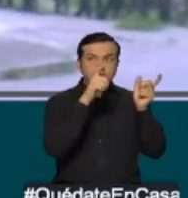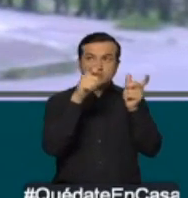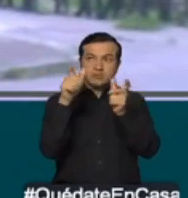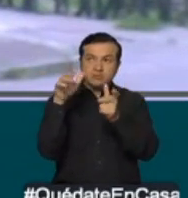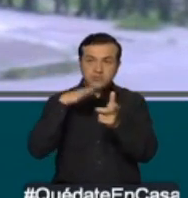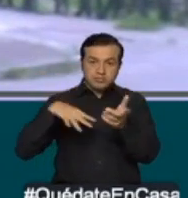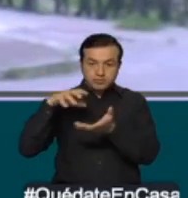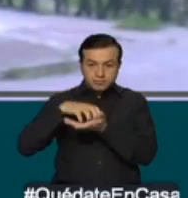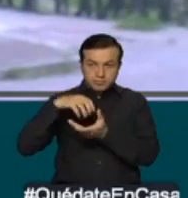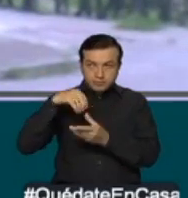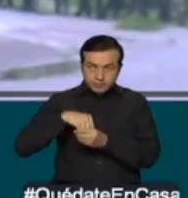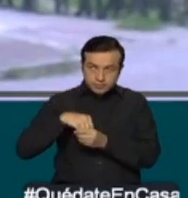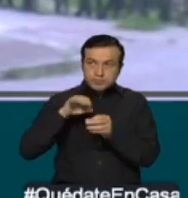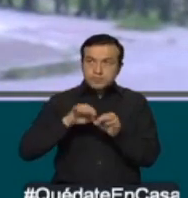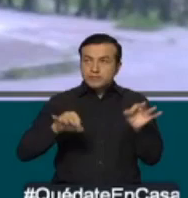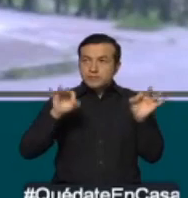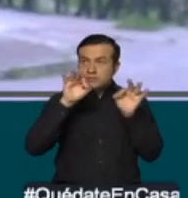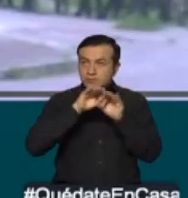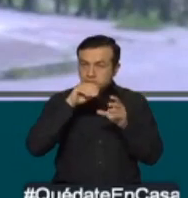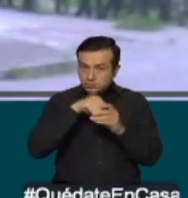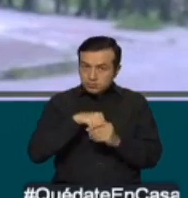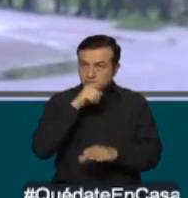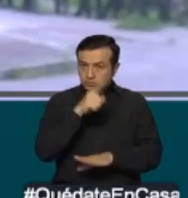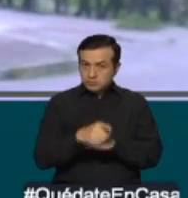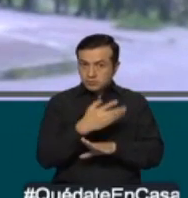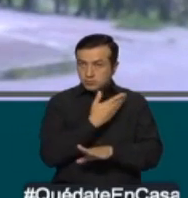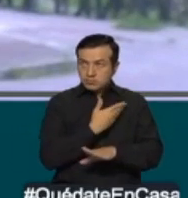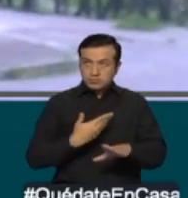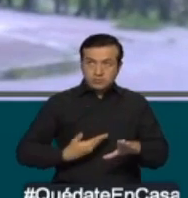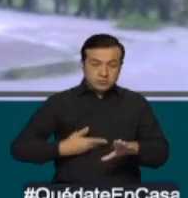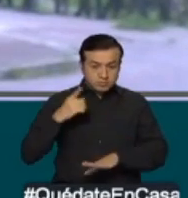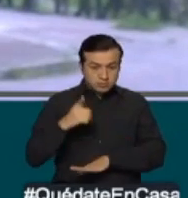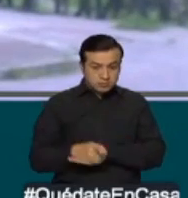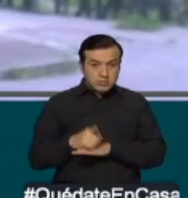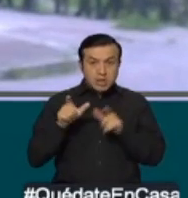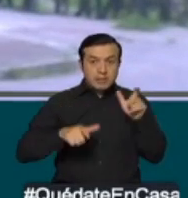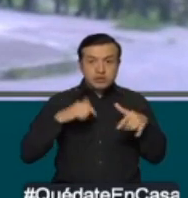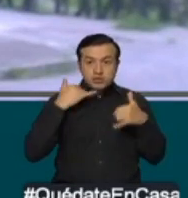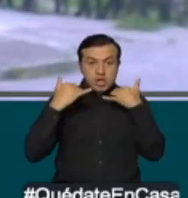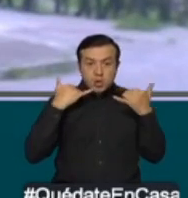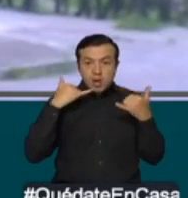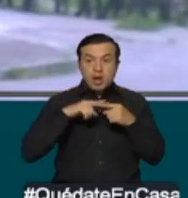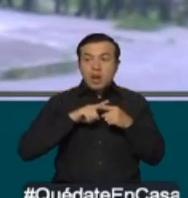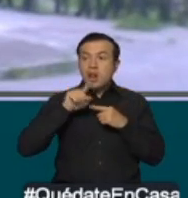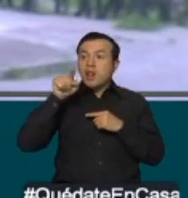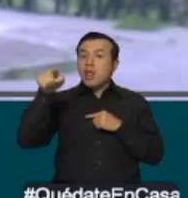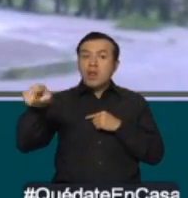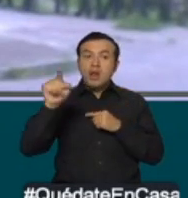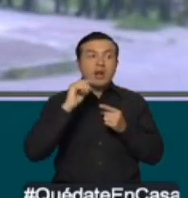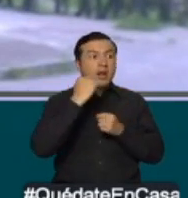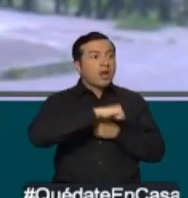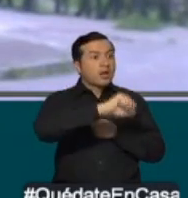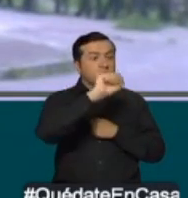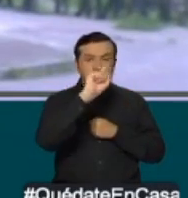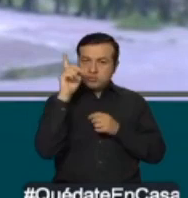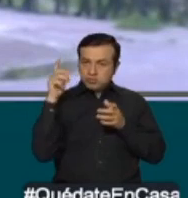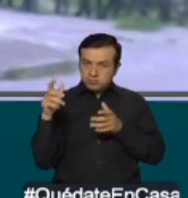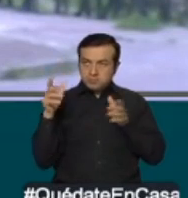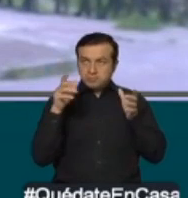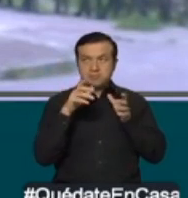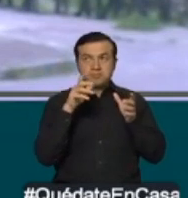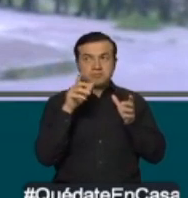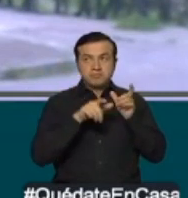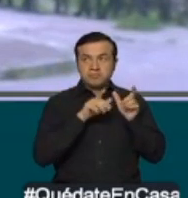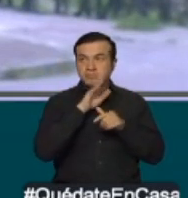interprovincial que es importante la orden del presidente fue restringir la movilización interprovincial y se ha logrado nosotros ya no vemos